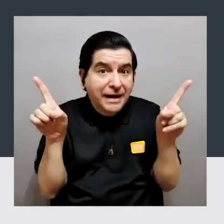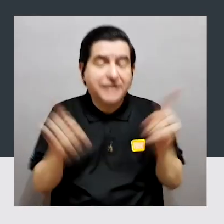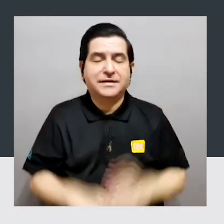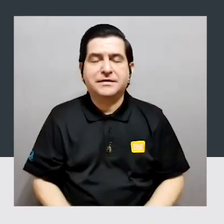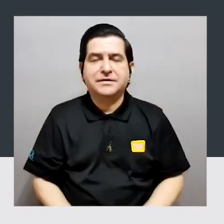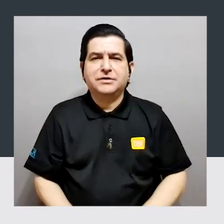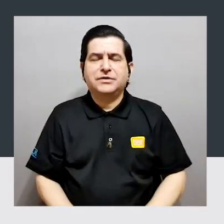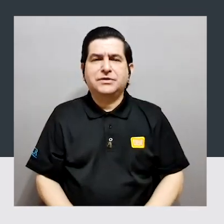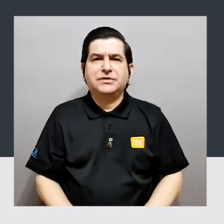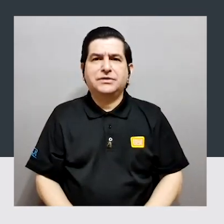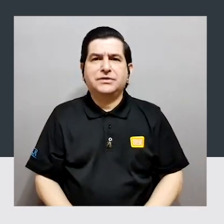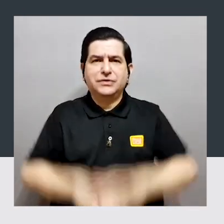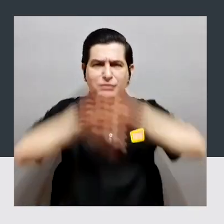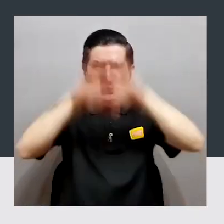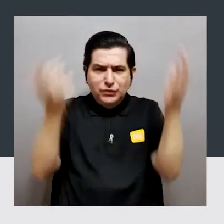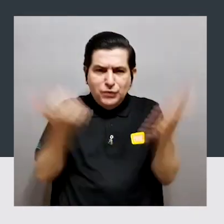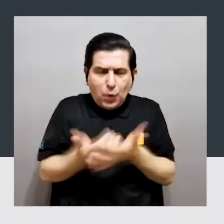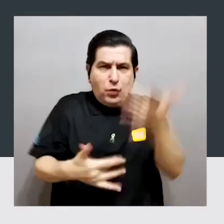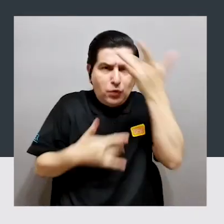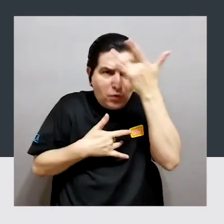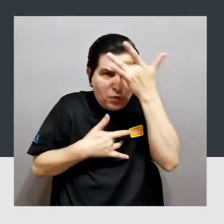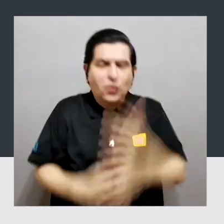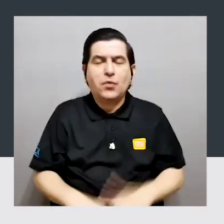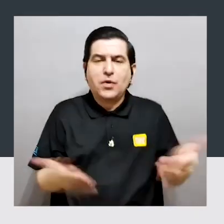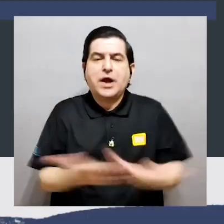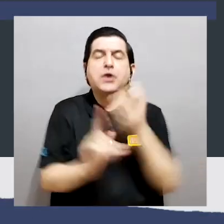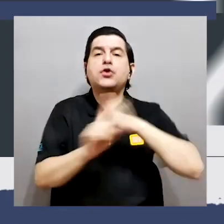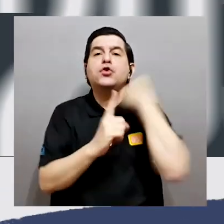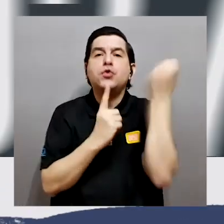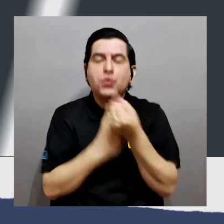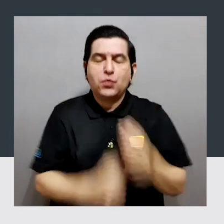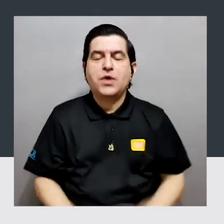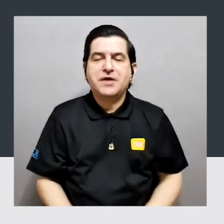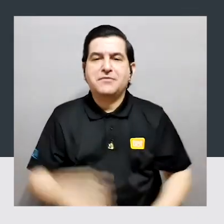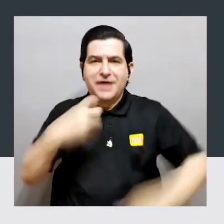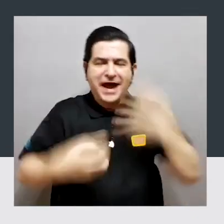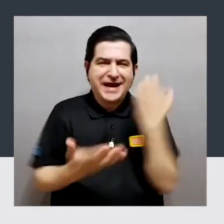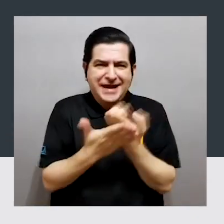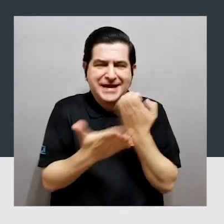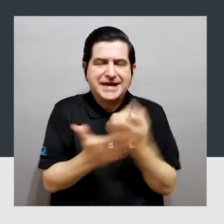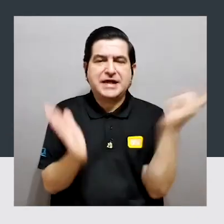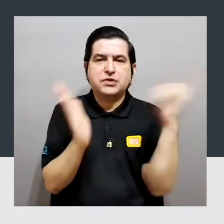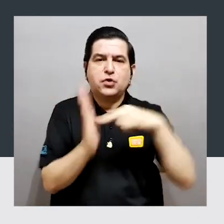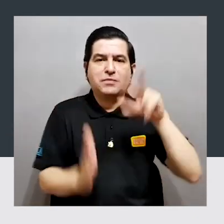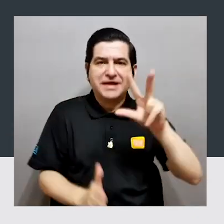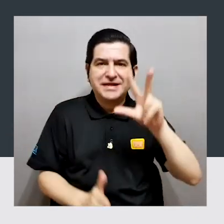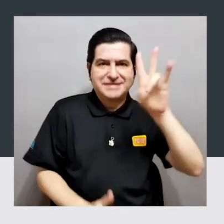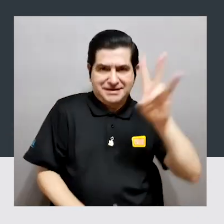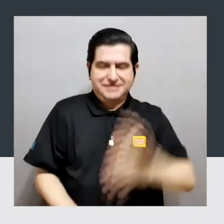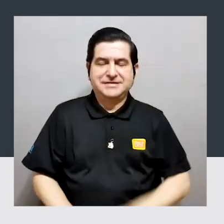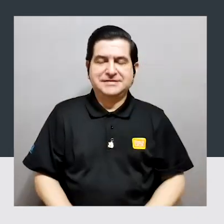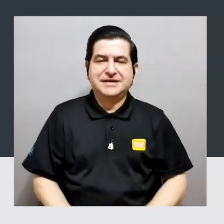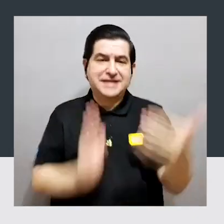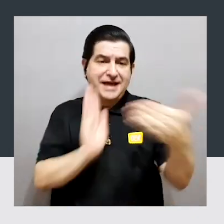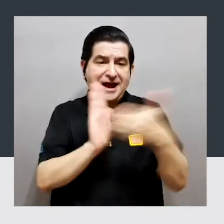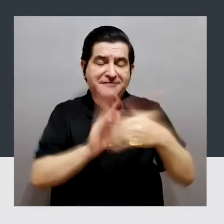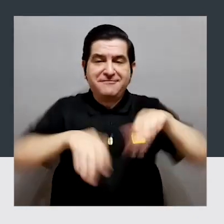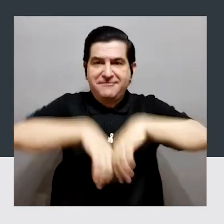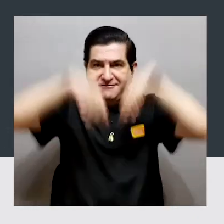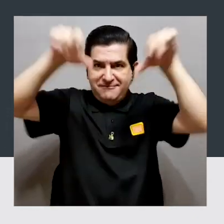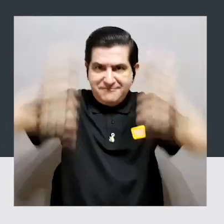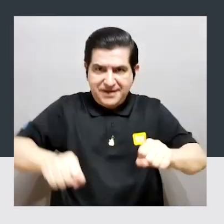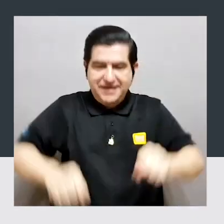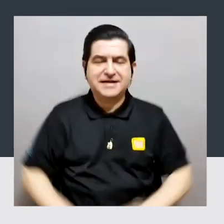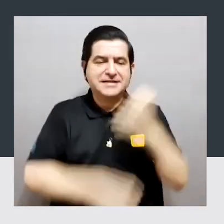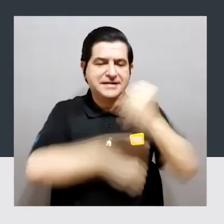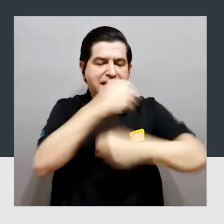obstante, la pandemia plantea un nuevo escenario, en el que la crisis financiera prevista para el 2037 golpea al